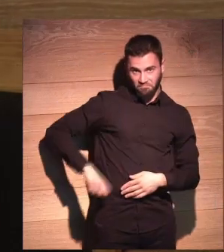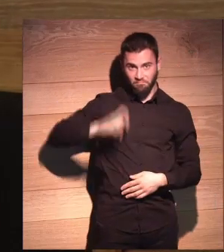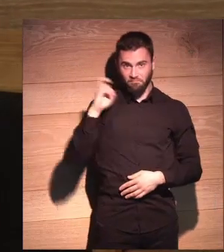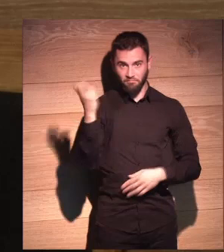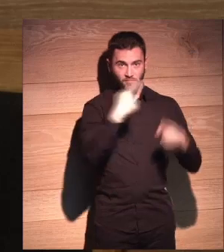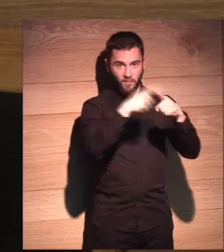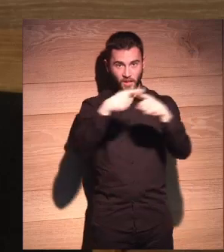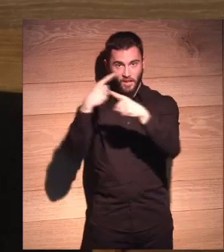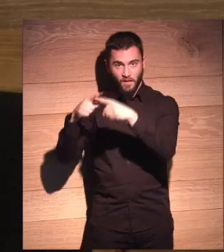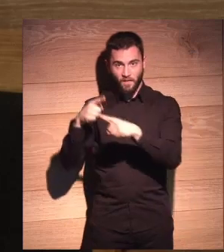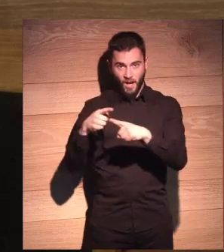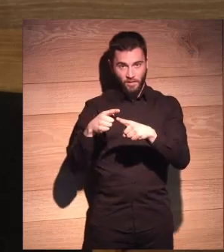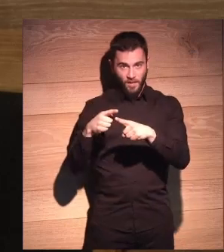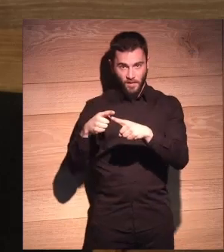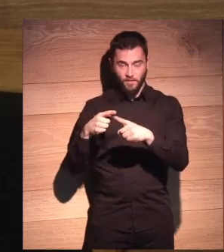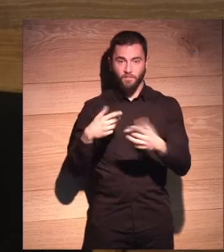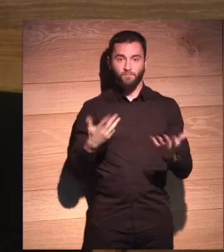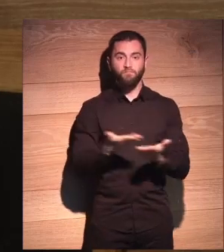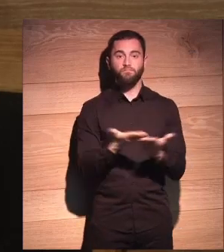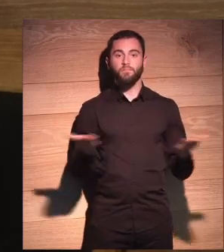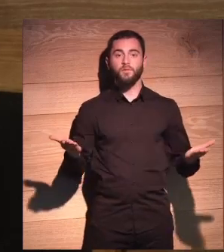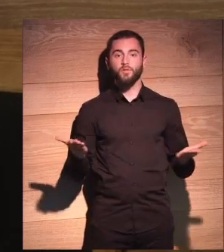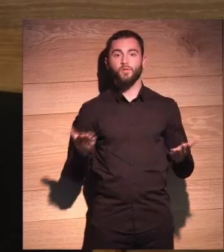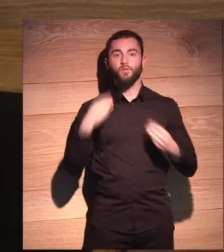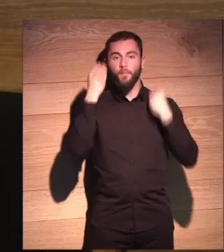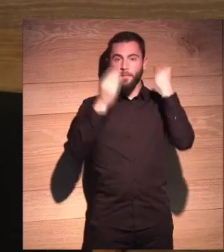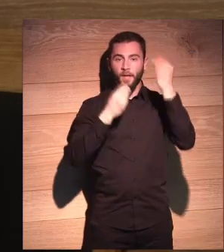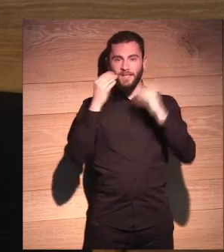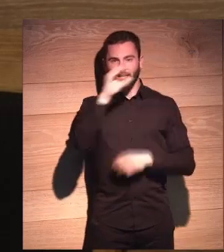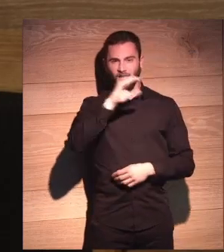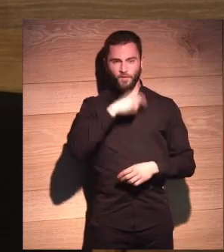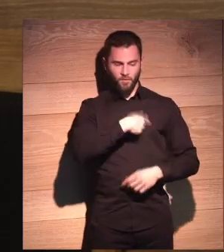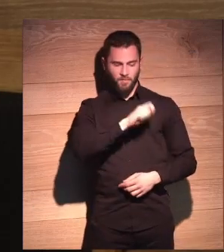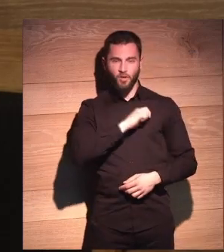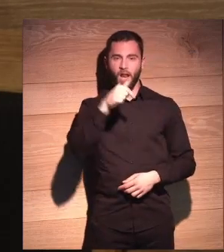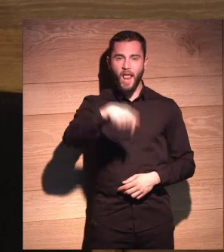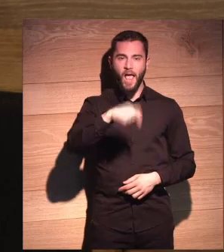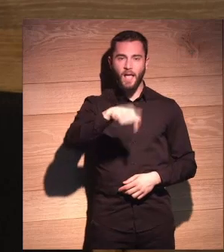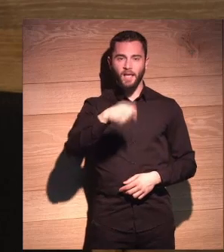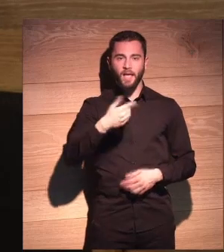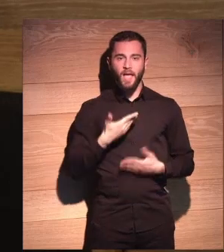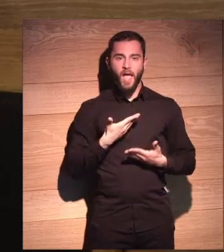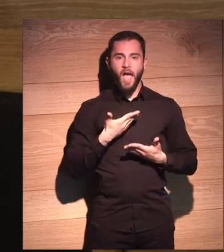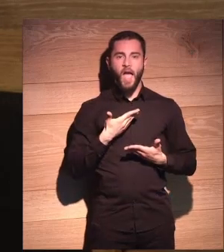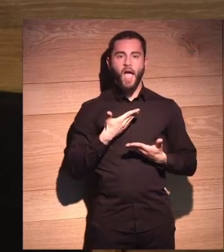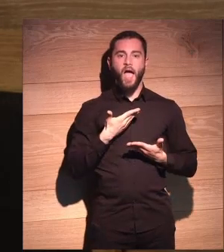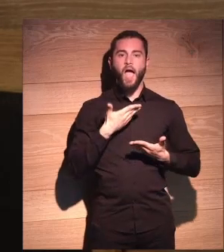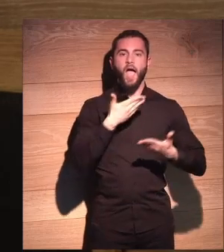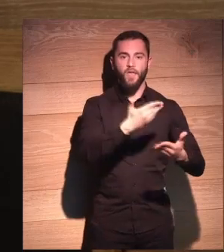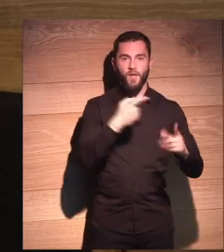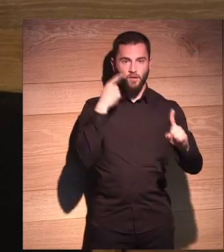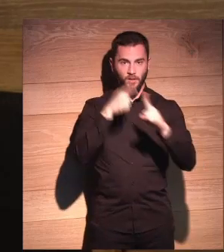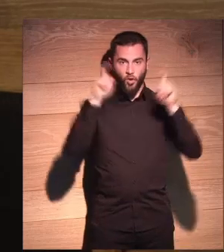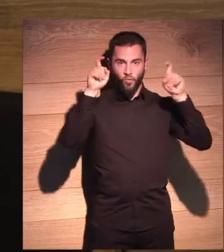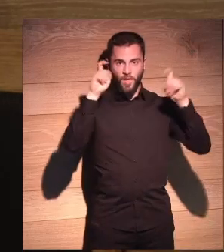como científicos, ¿cómo pensáis que podéis incidir los científicos españoles para ayudar a que la educación sea más